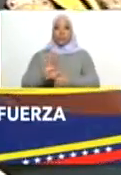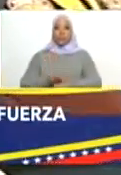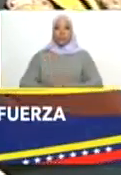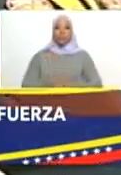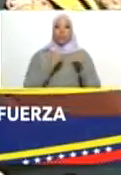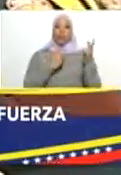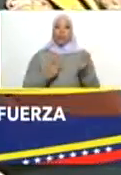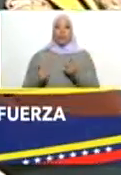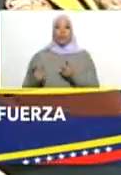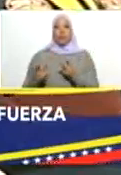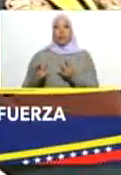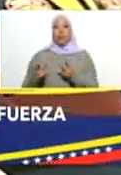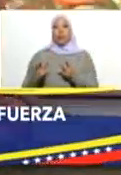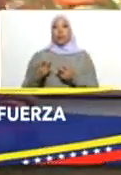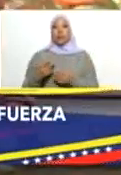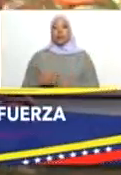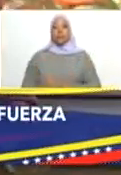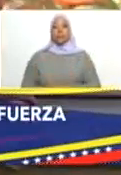bienvenida siempre,